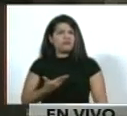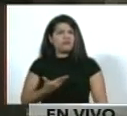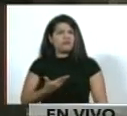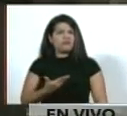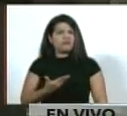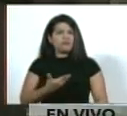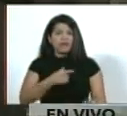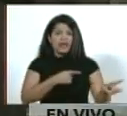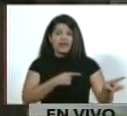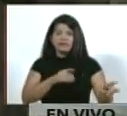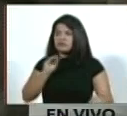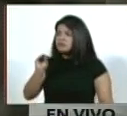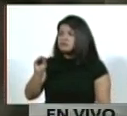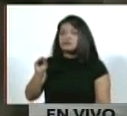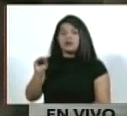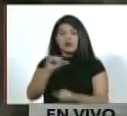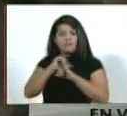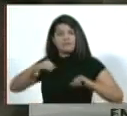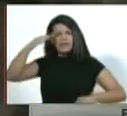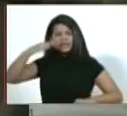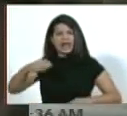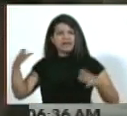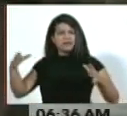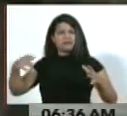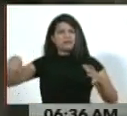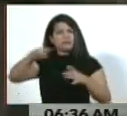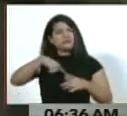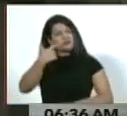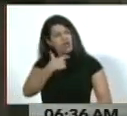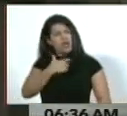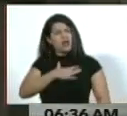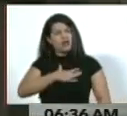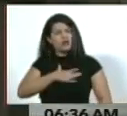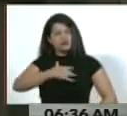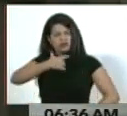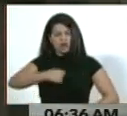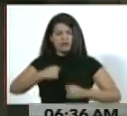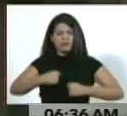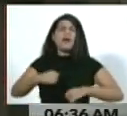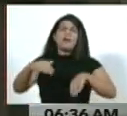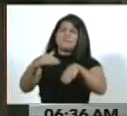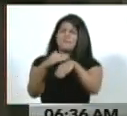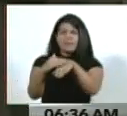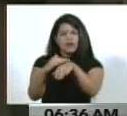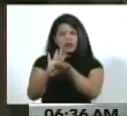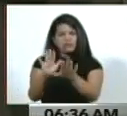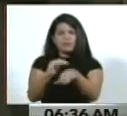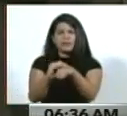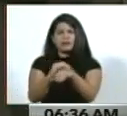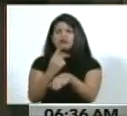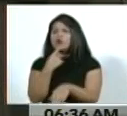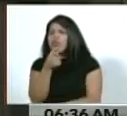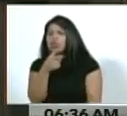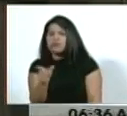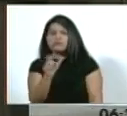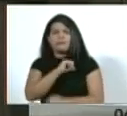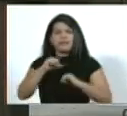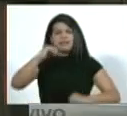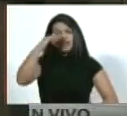a la Fuerza Armada una institución tan seria como la nuestra? Y disculpen que me refiera a ella en estos